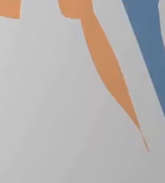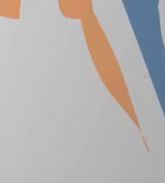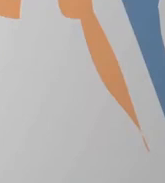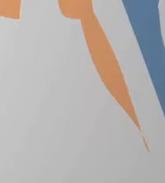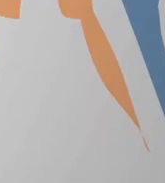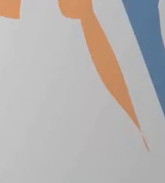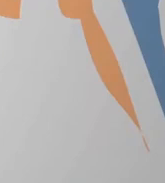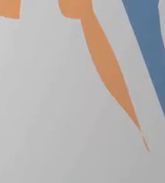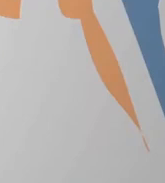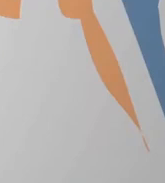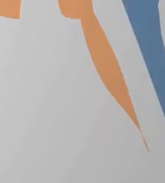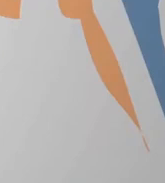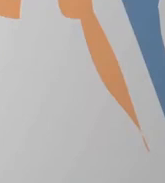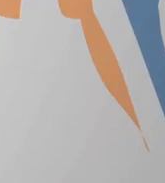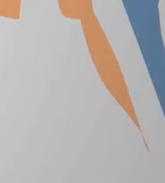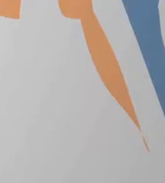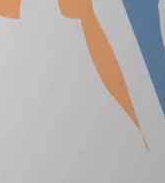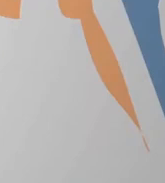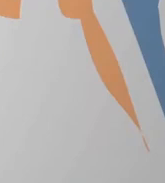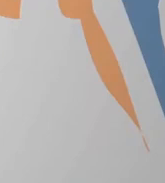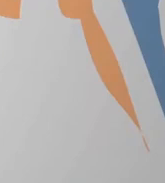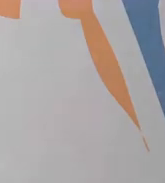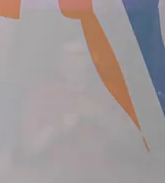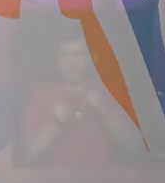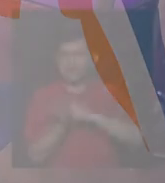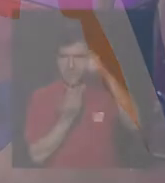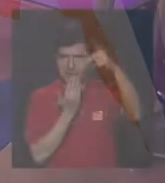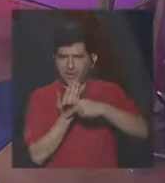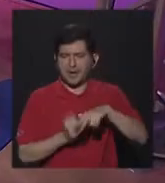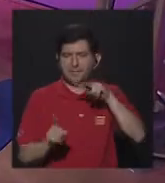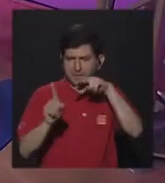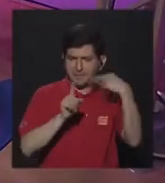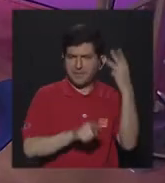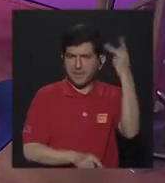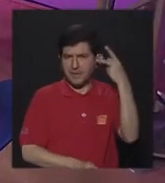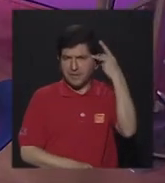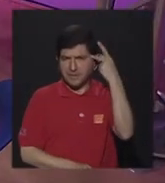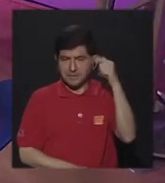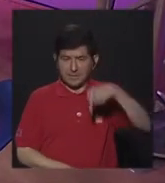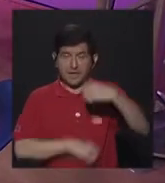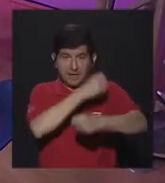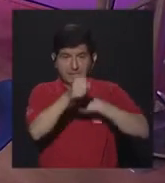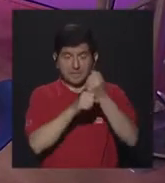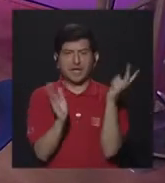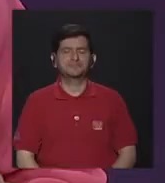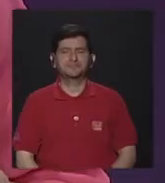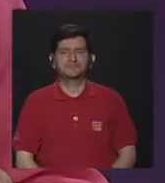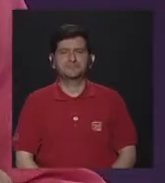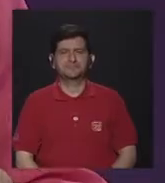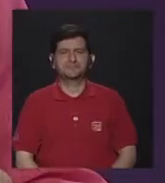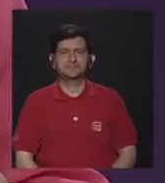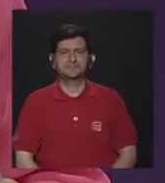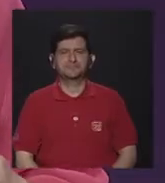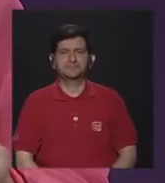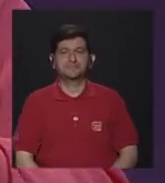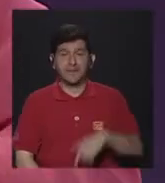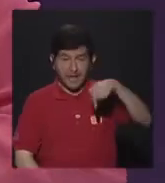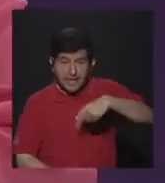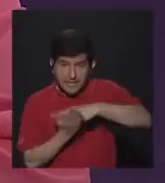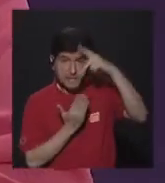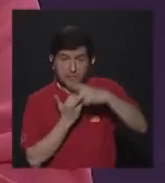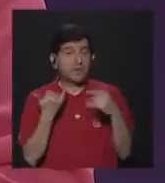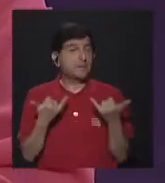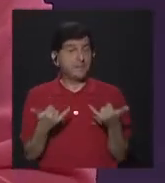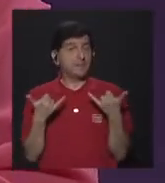hola le damos la bienvenida a nuestro primer programa miradas políticas de este año 2017 este es un programa